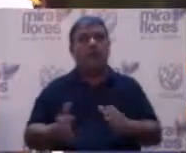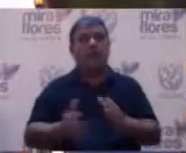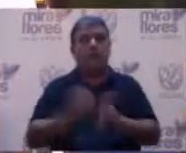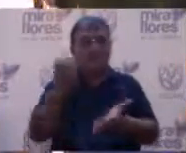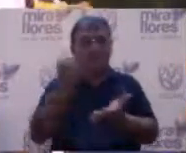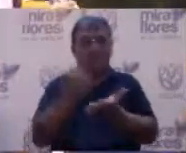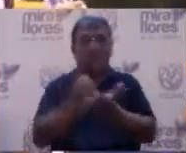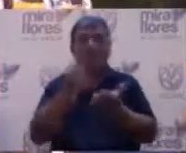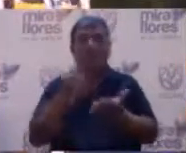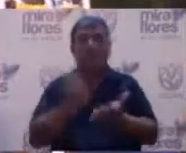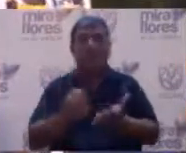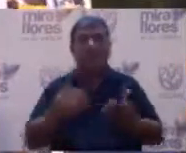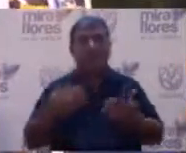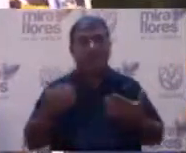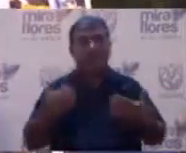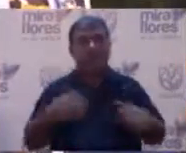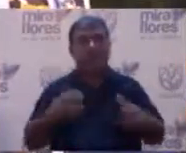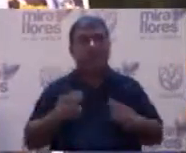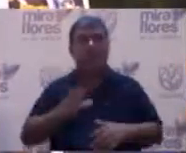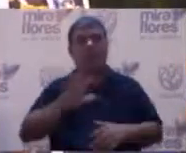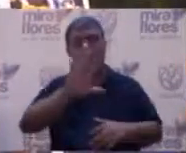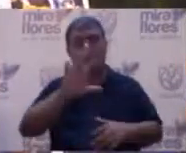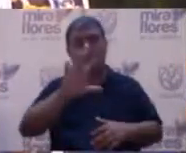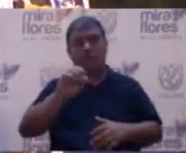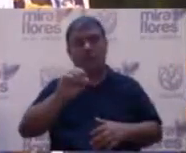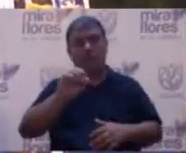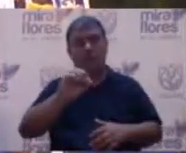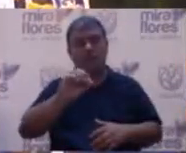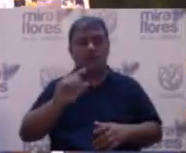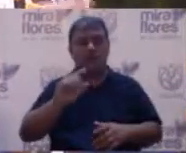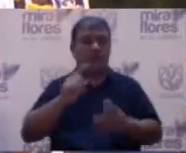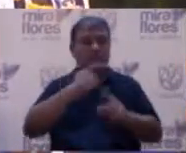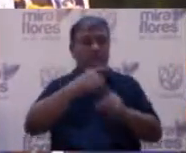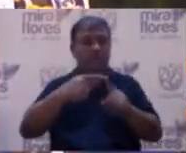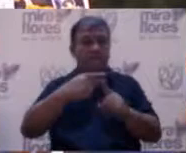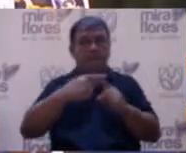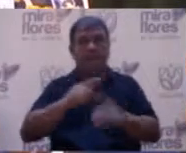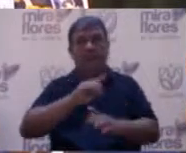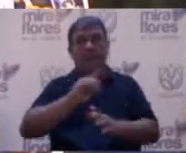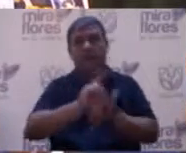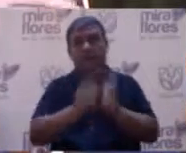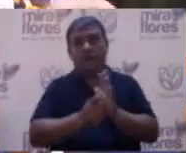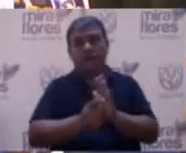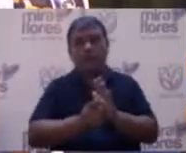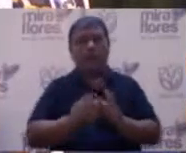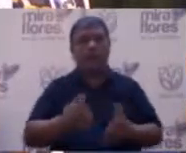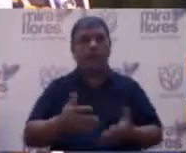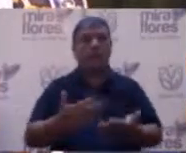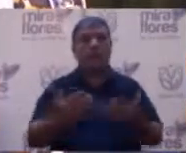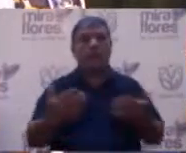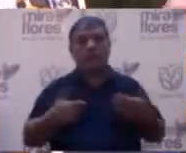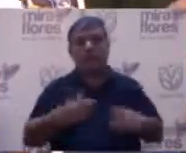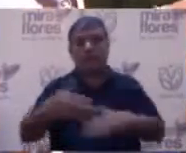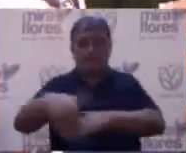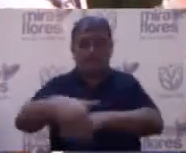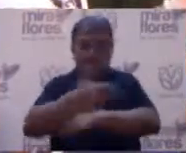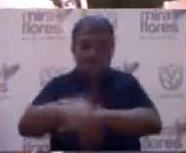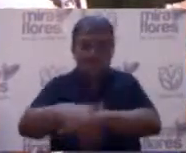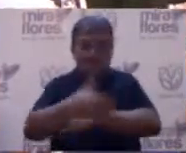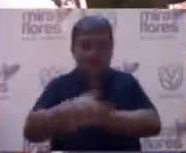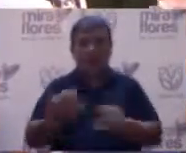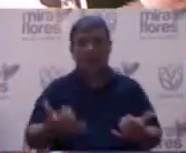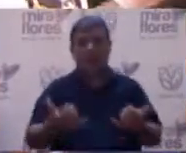Se ha aprobado el cobro de 50 centavos cada media hora en 238 espacios que hay actualmente en la vía